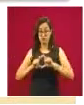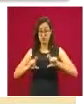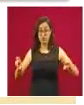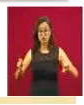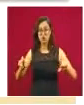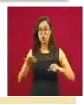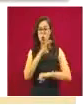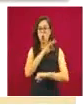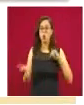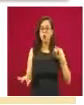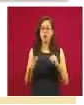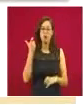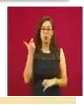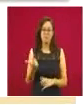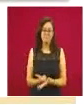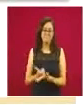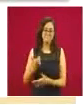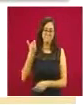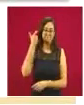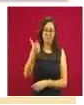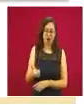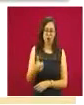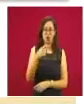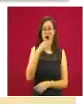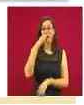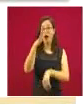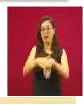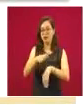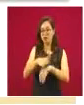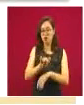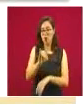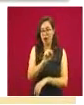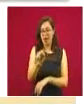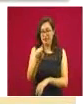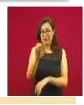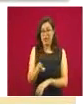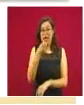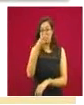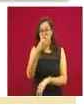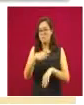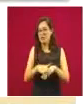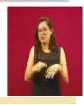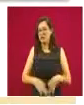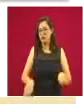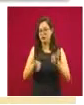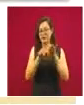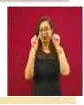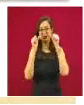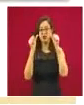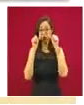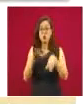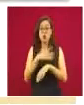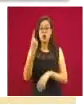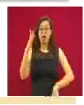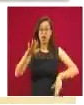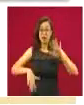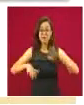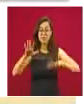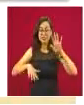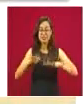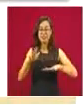el último pago de nómina reportado por la dependencia al ISSSTE. Esa es la parte que hay que revisar, porque muchas veces las dependencias